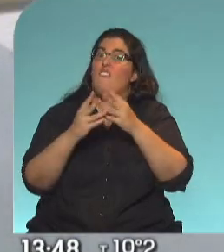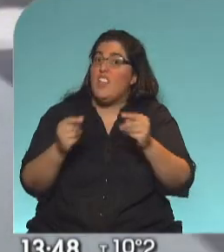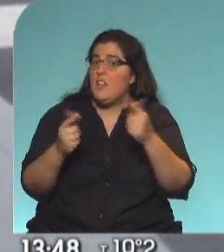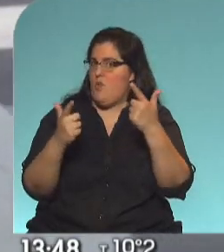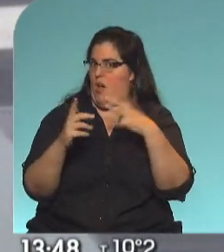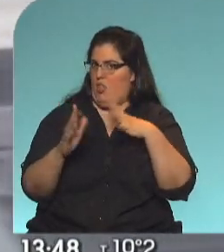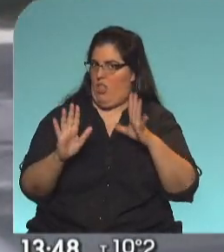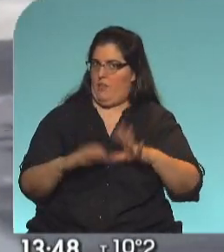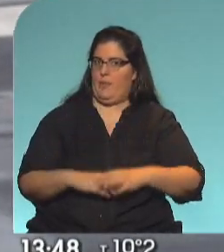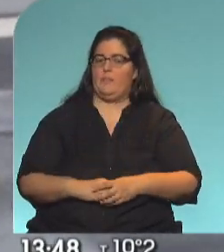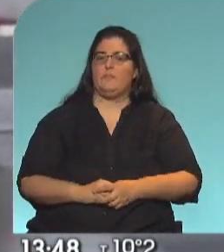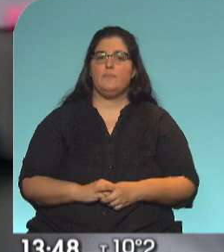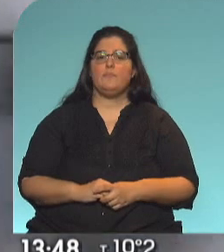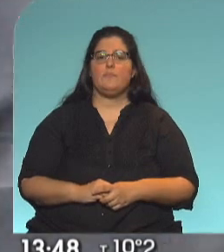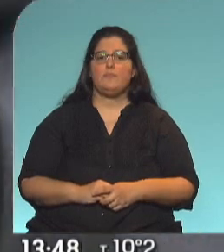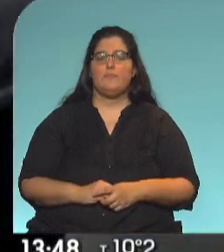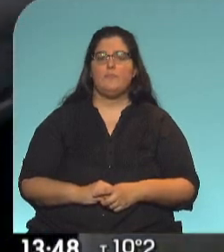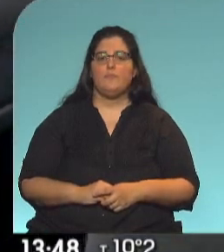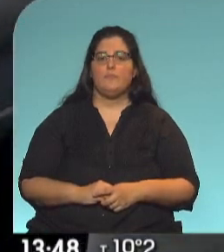llegó a su fin.